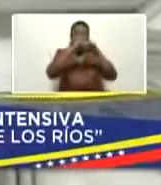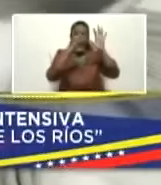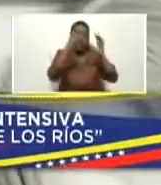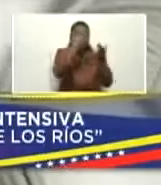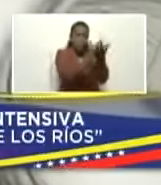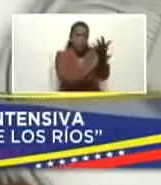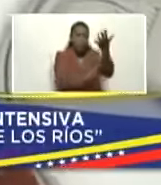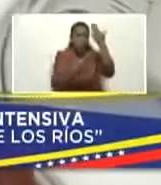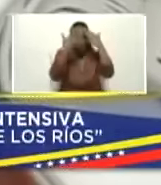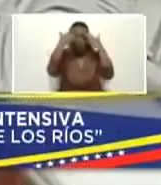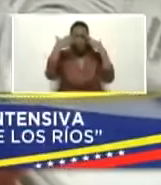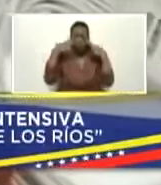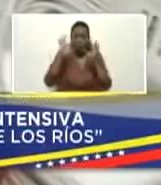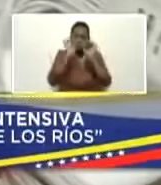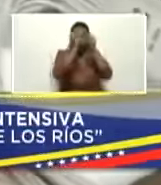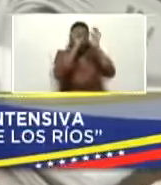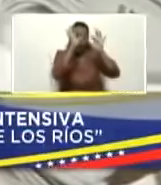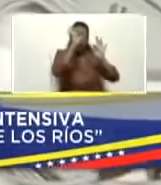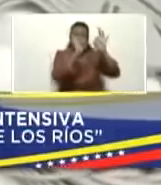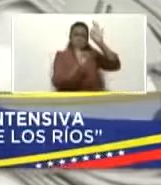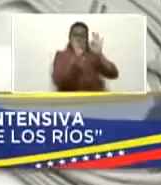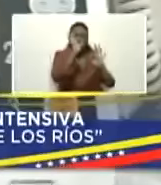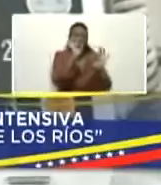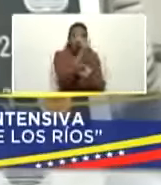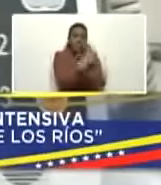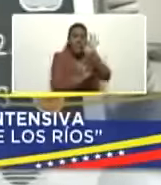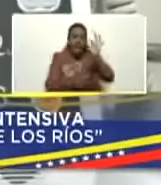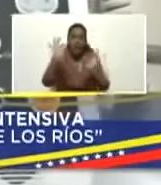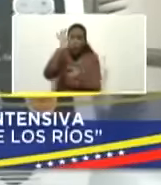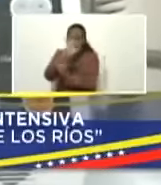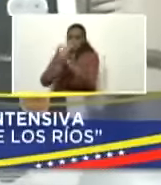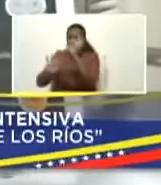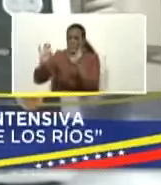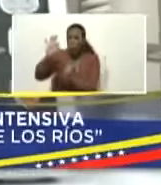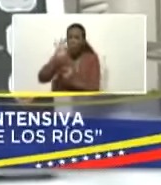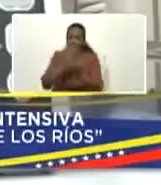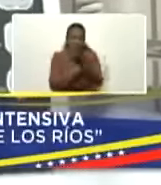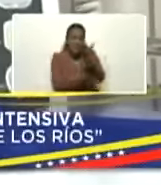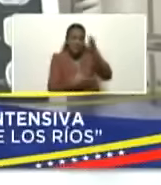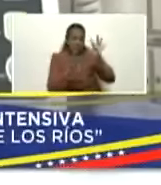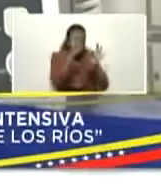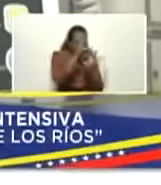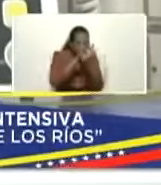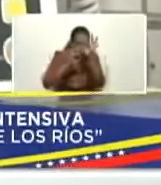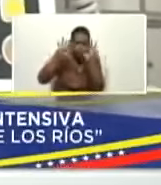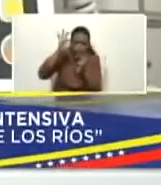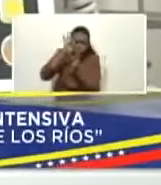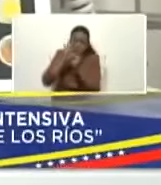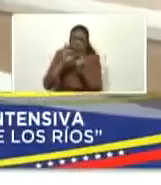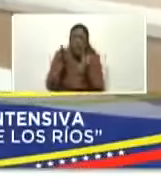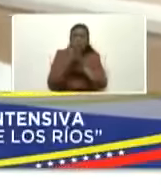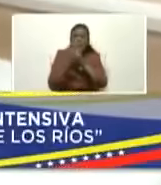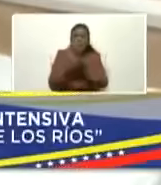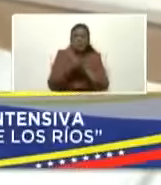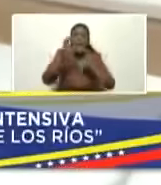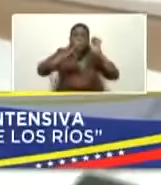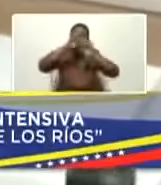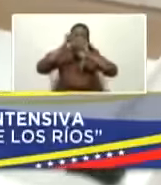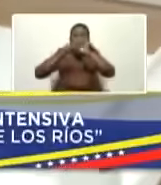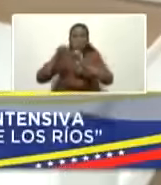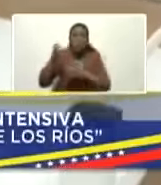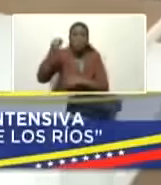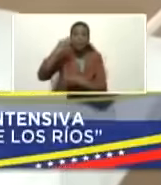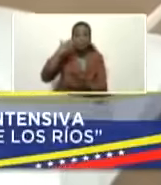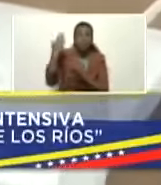sudor, hematocritos y hemoglobina. Es un equipo moderno.